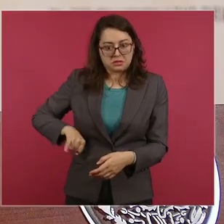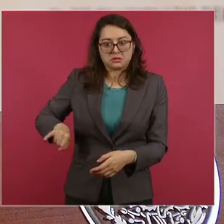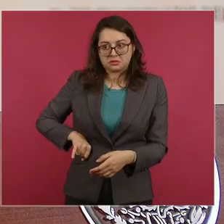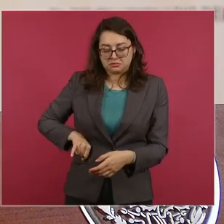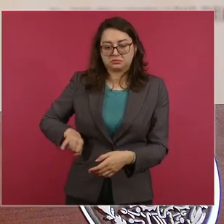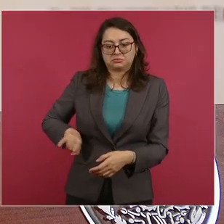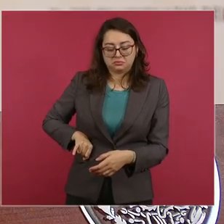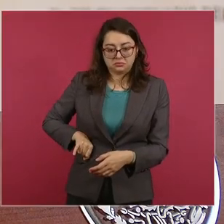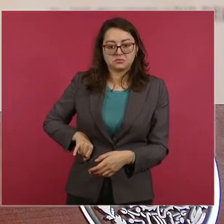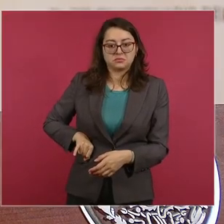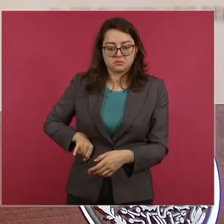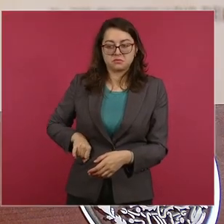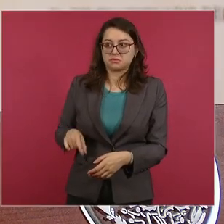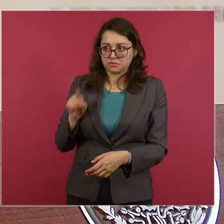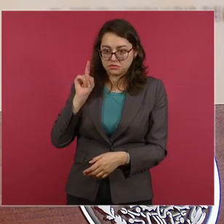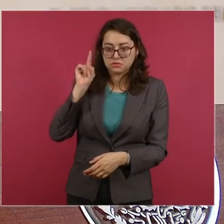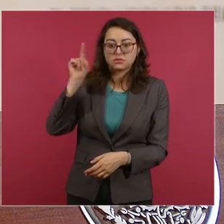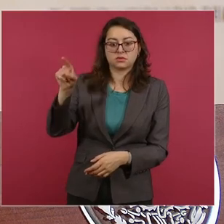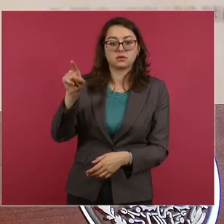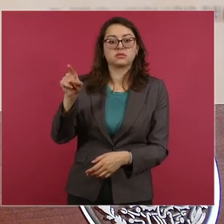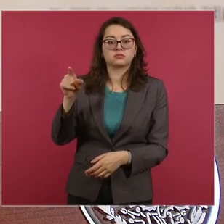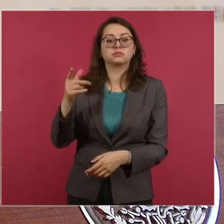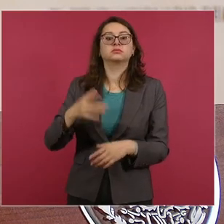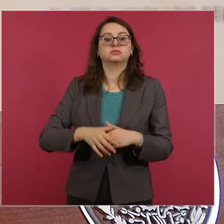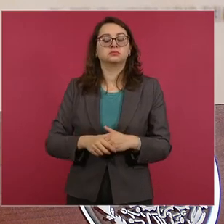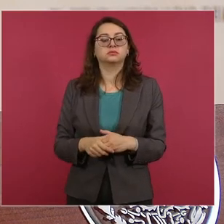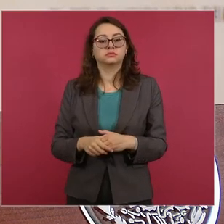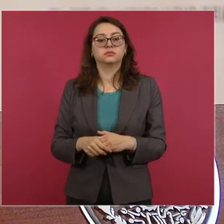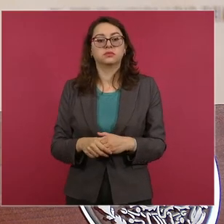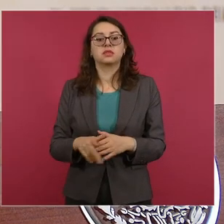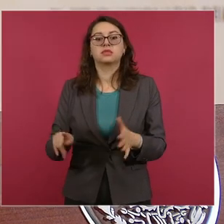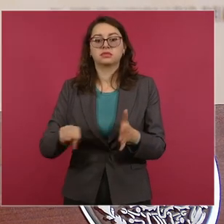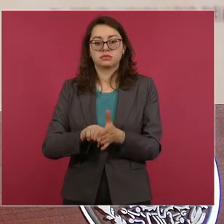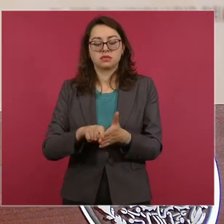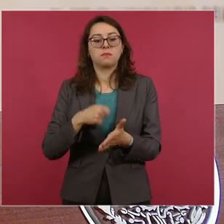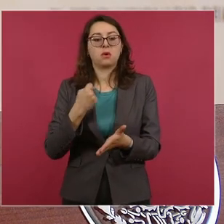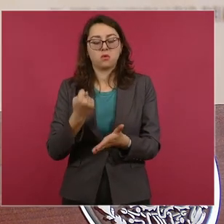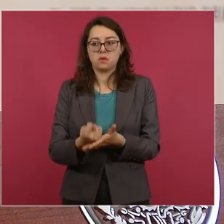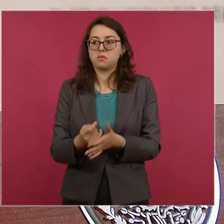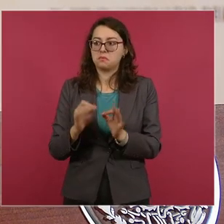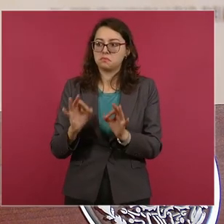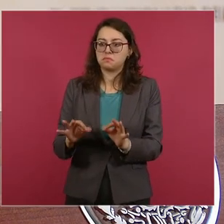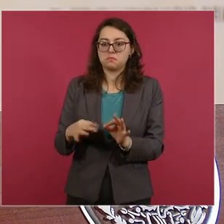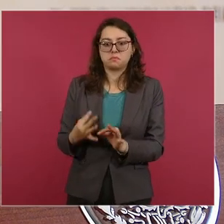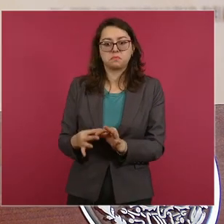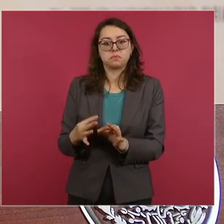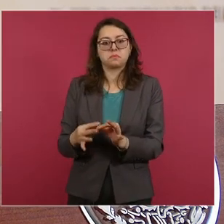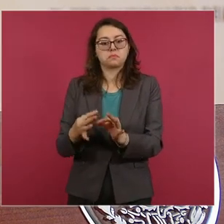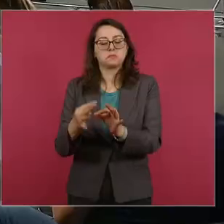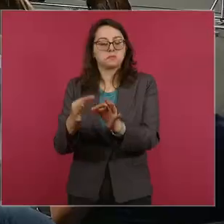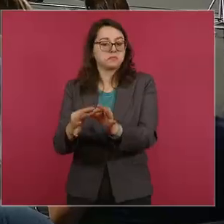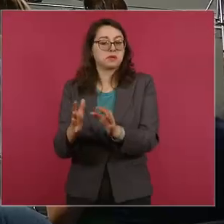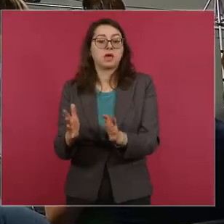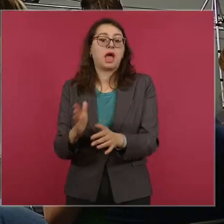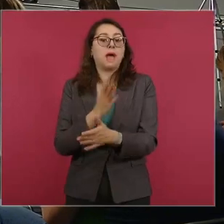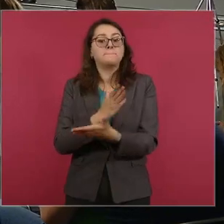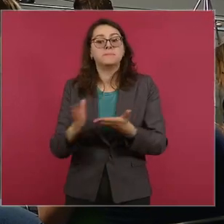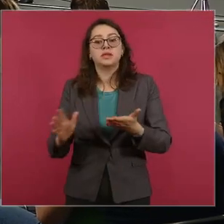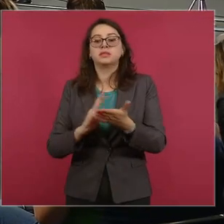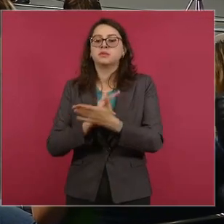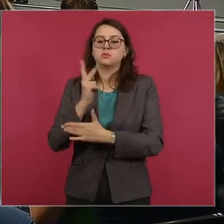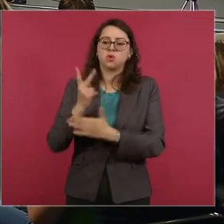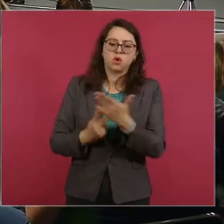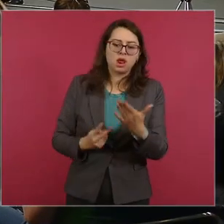para el caso de Tamaulipas y todos los programas de bienestar